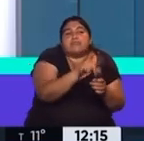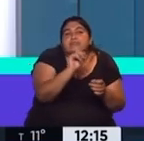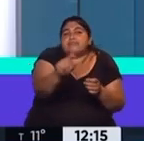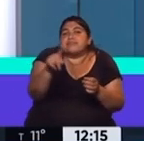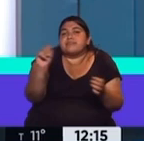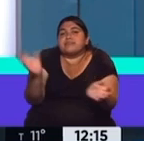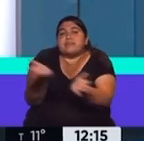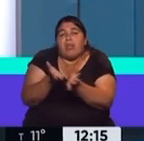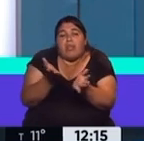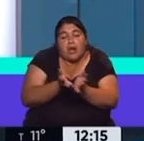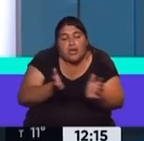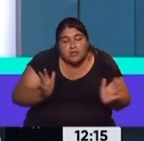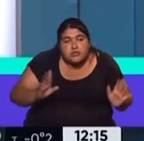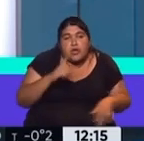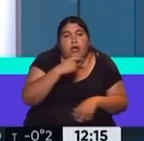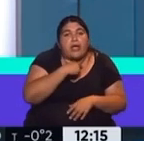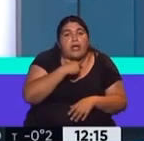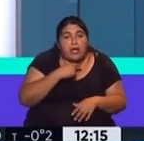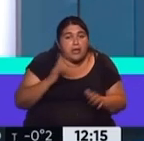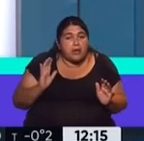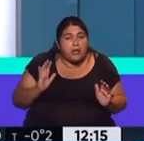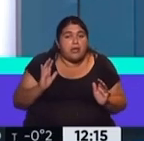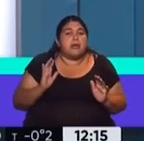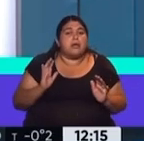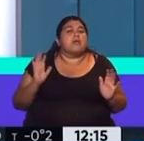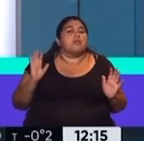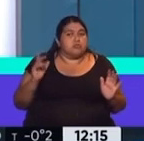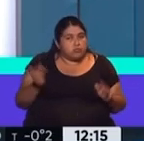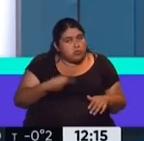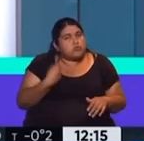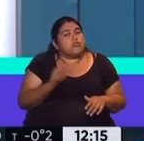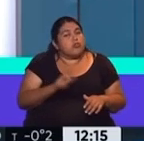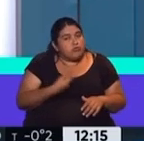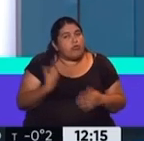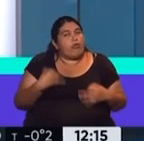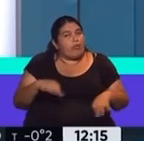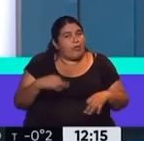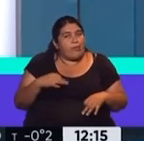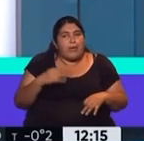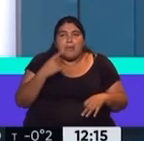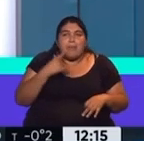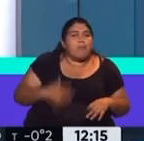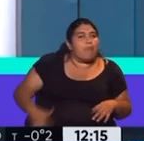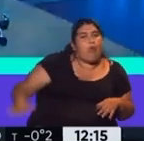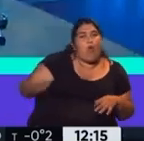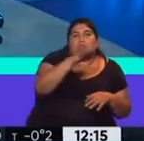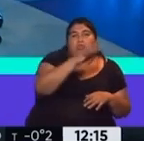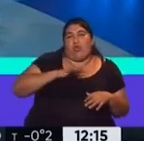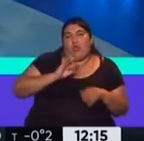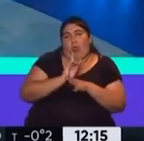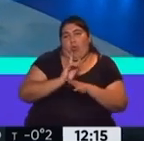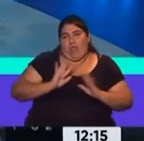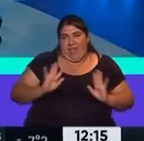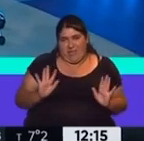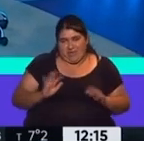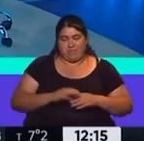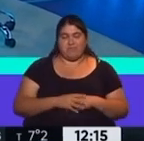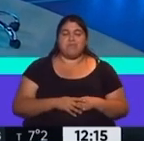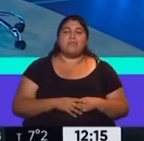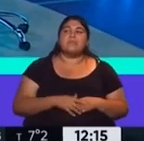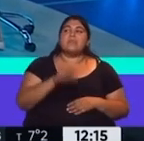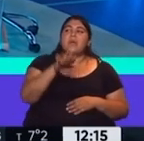particulares que se pueden esgrimir nosotros tenemos que atender a liu en general de nuestra comunidad rector consultarle